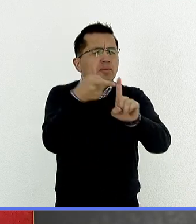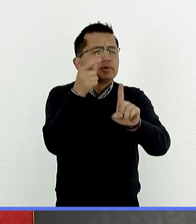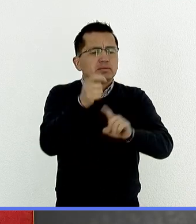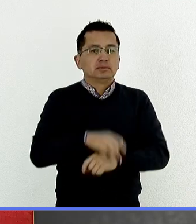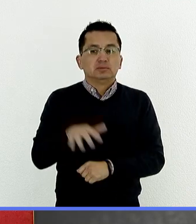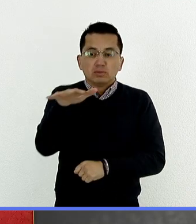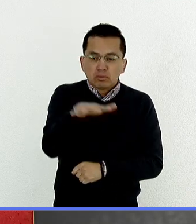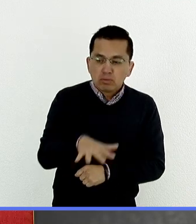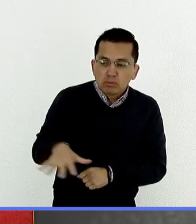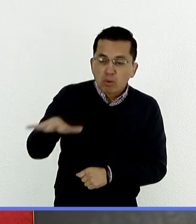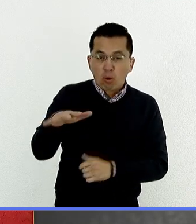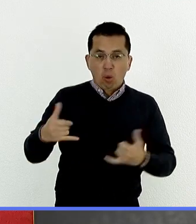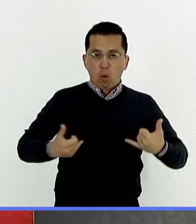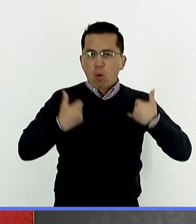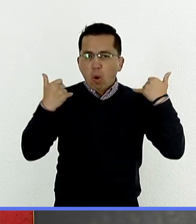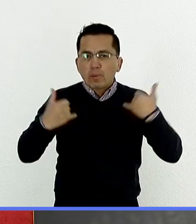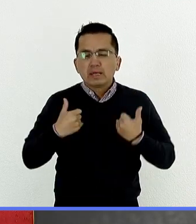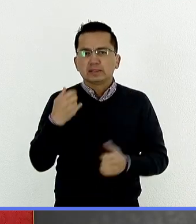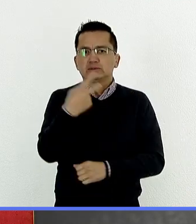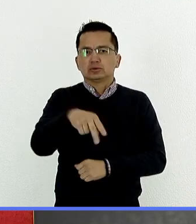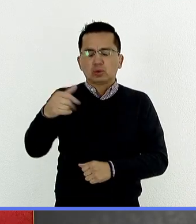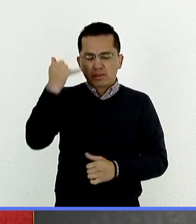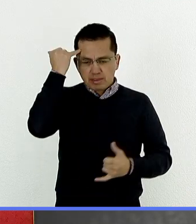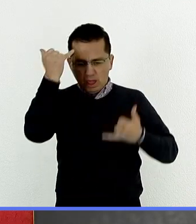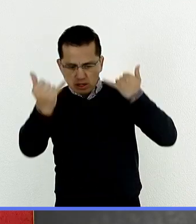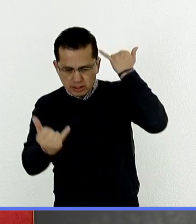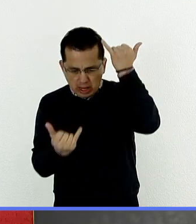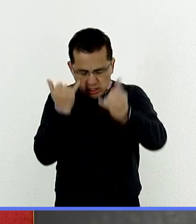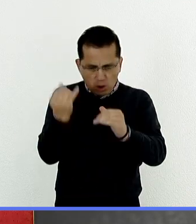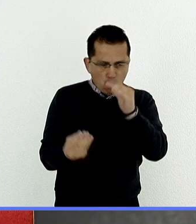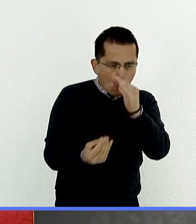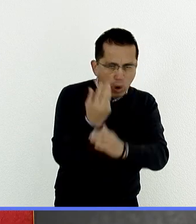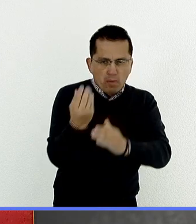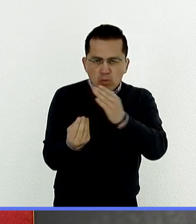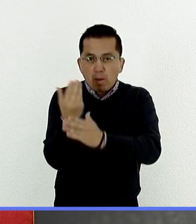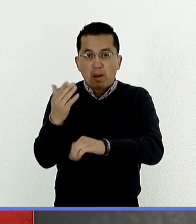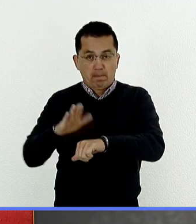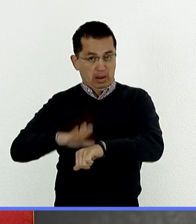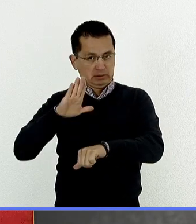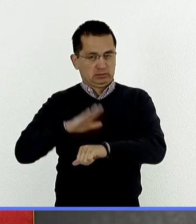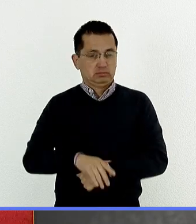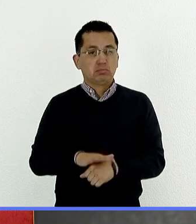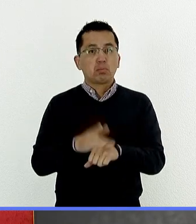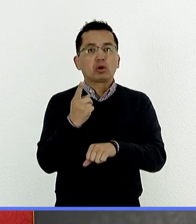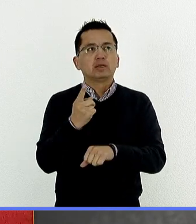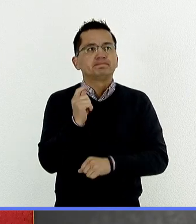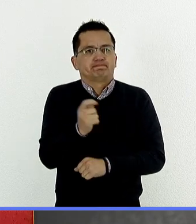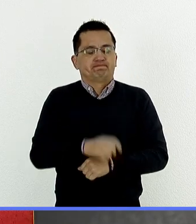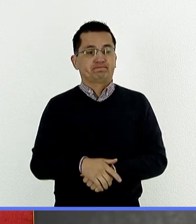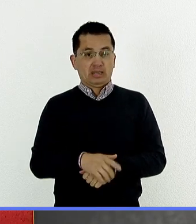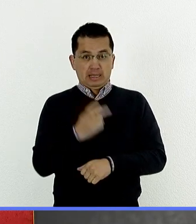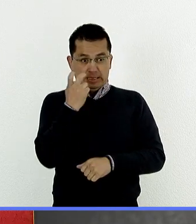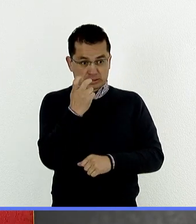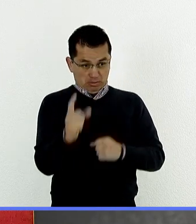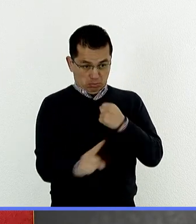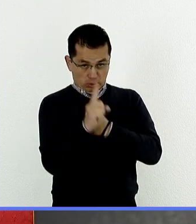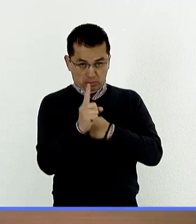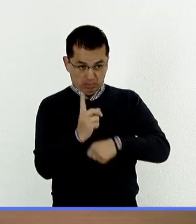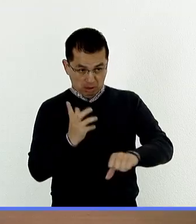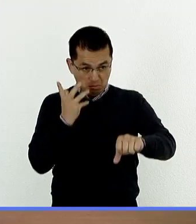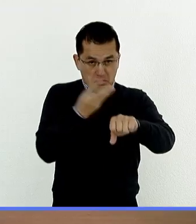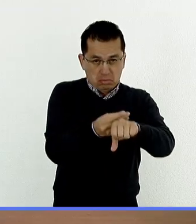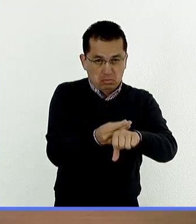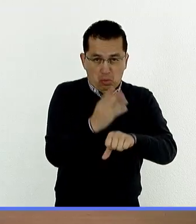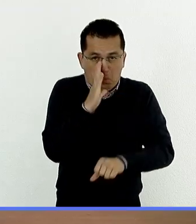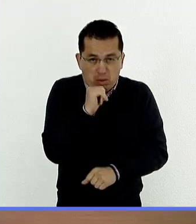jóvenes pensamos que la crisis no se va a resolver si no tenemos una innovación y básicamente la innovación